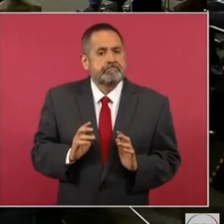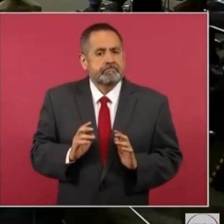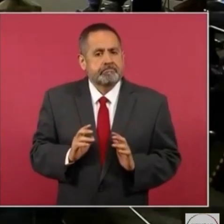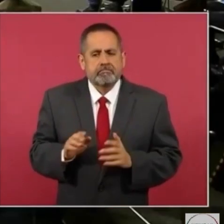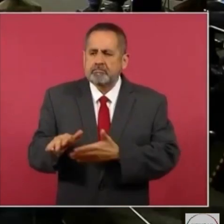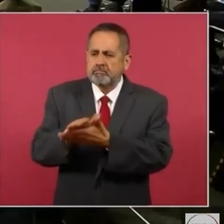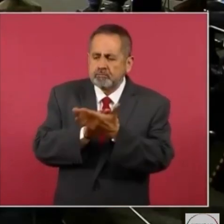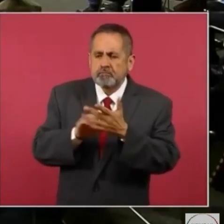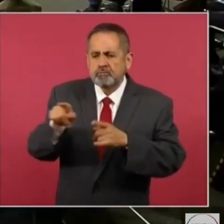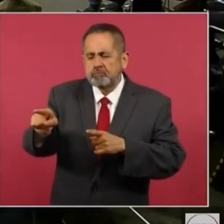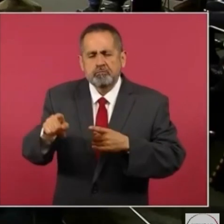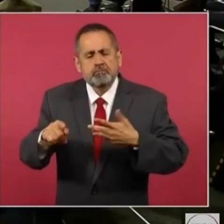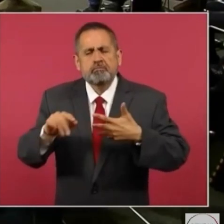muy receptiva,